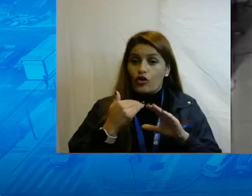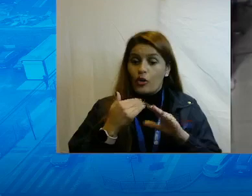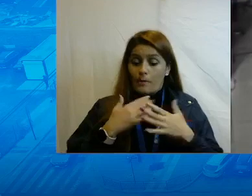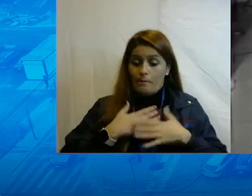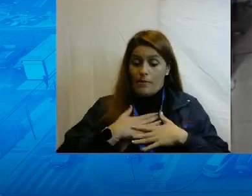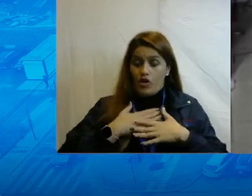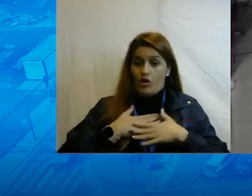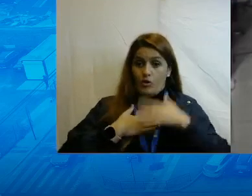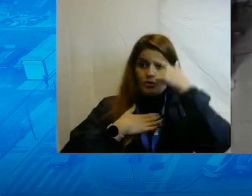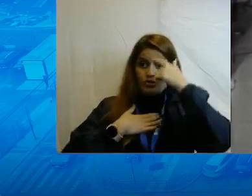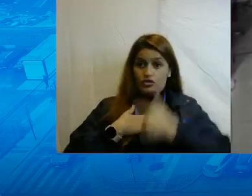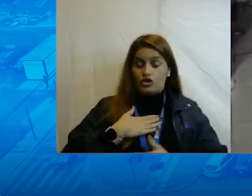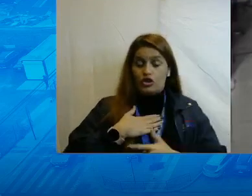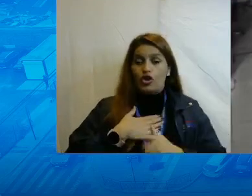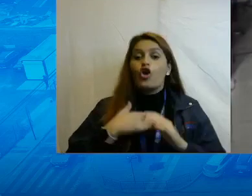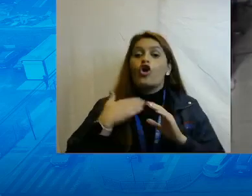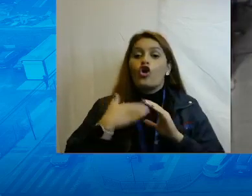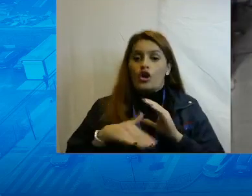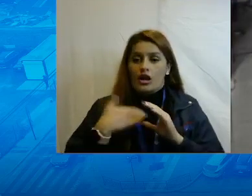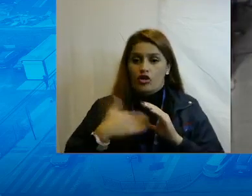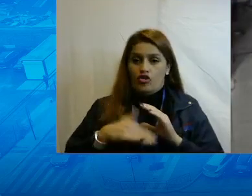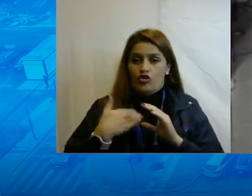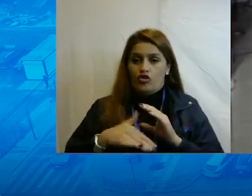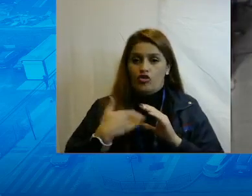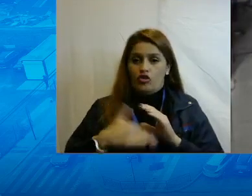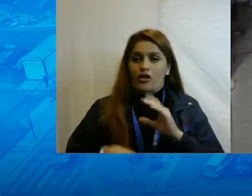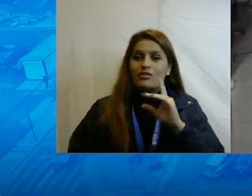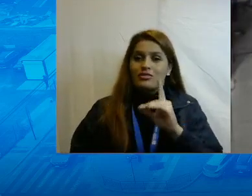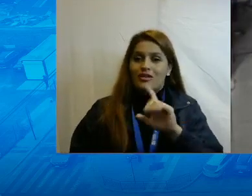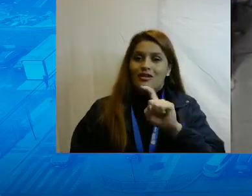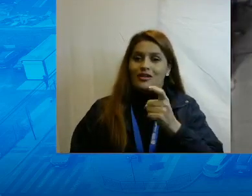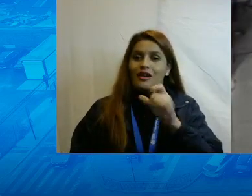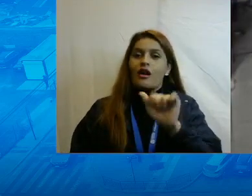mío como concejal, sino que también en el correo de la DGA.